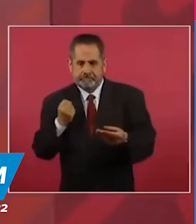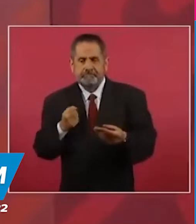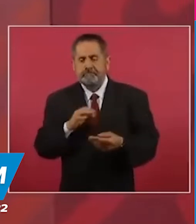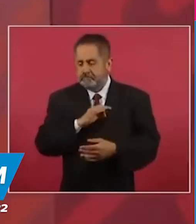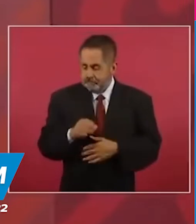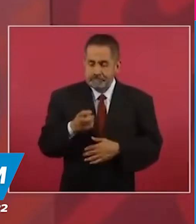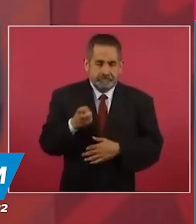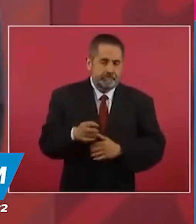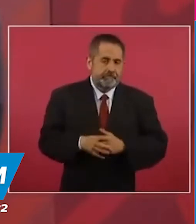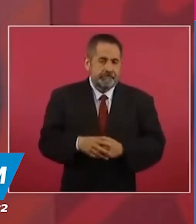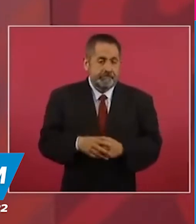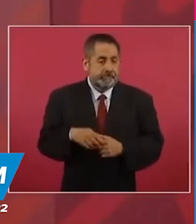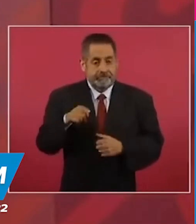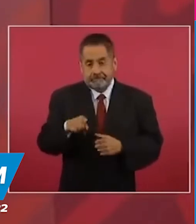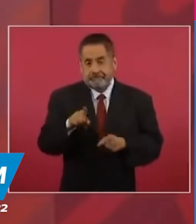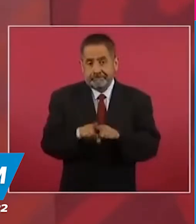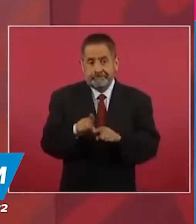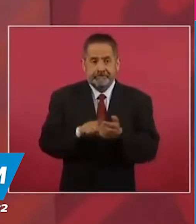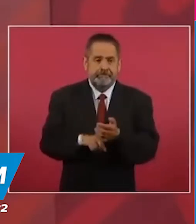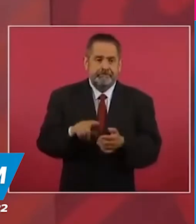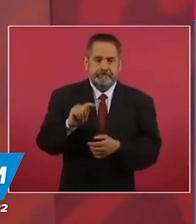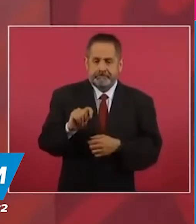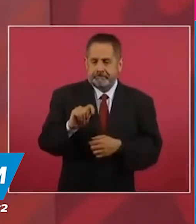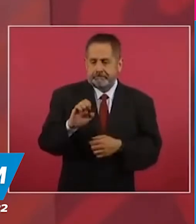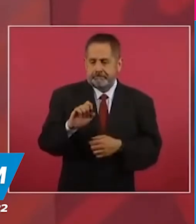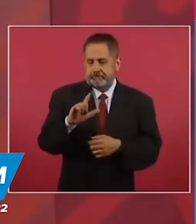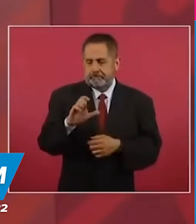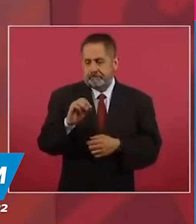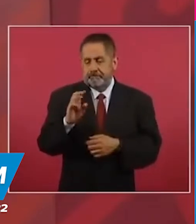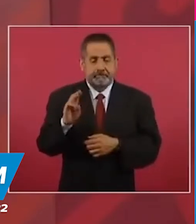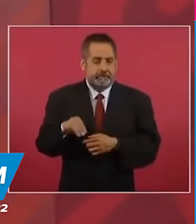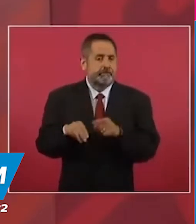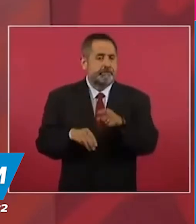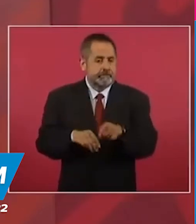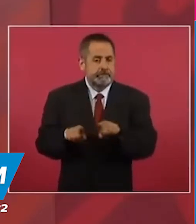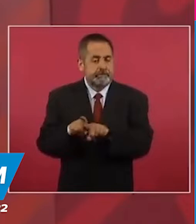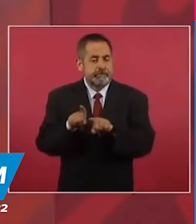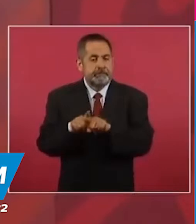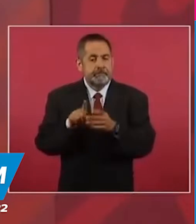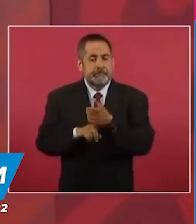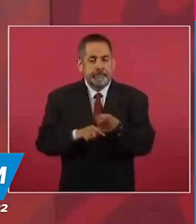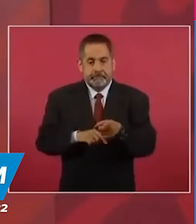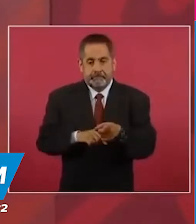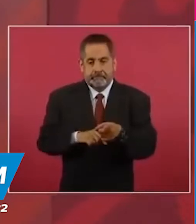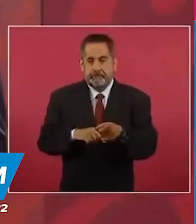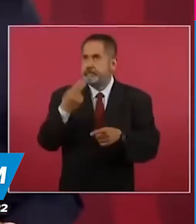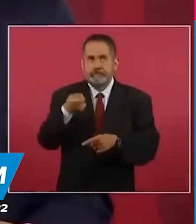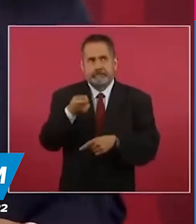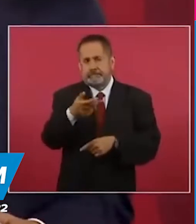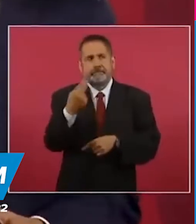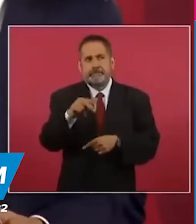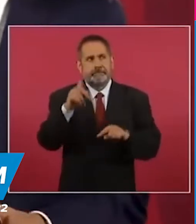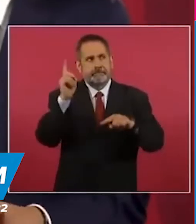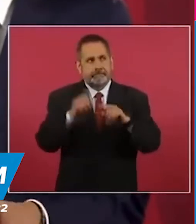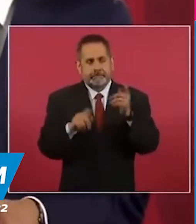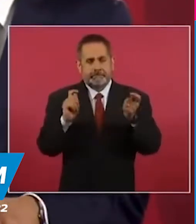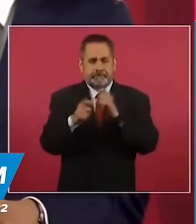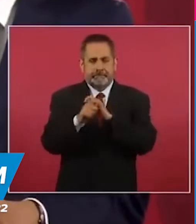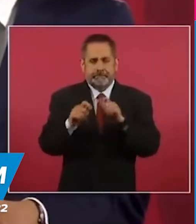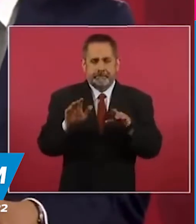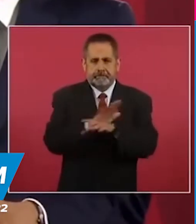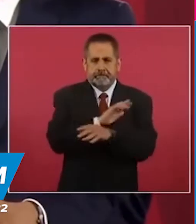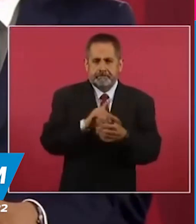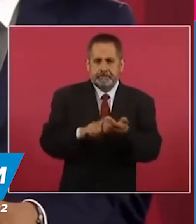Bienestar, además de anunciar una transformación para el organismo público. Que ya no se va a llamar así, va a